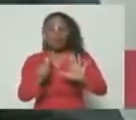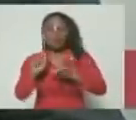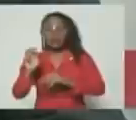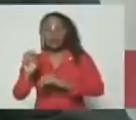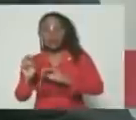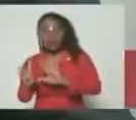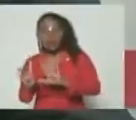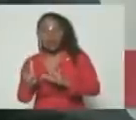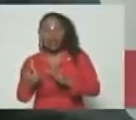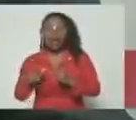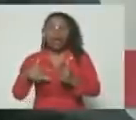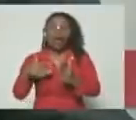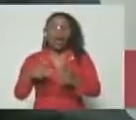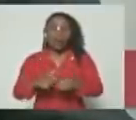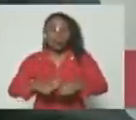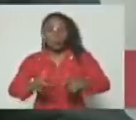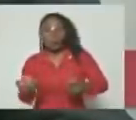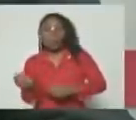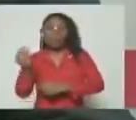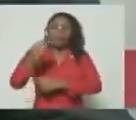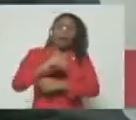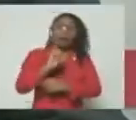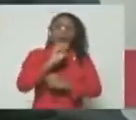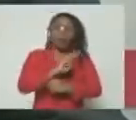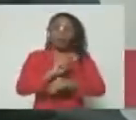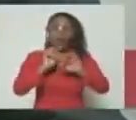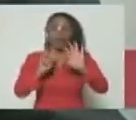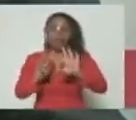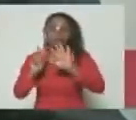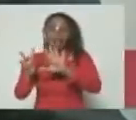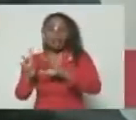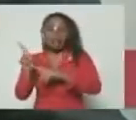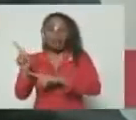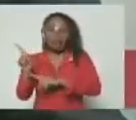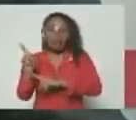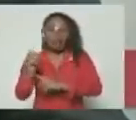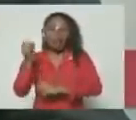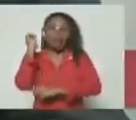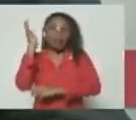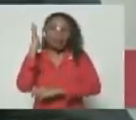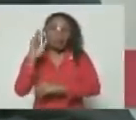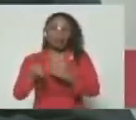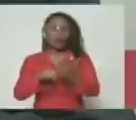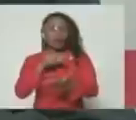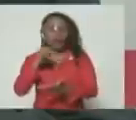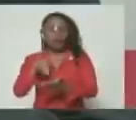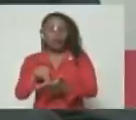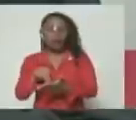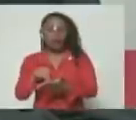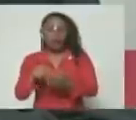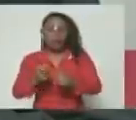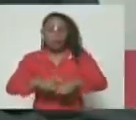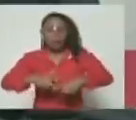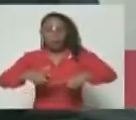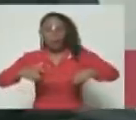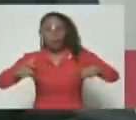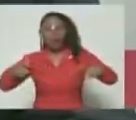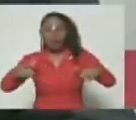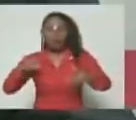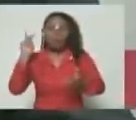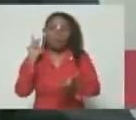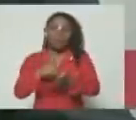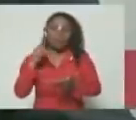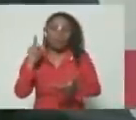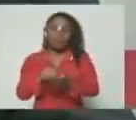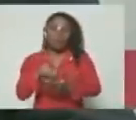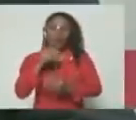167 a 277, que es la composición actual del Parlamento Nacional, aumentando las probabilidades de participación,